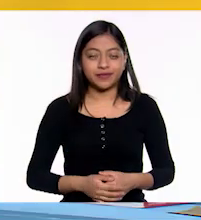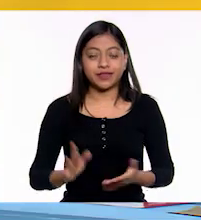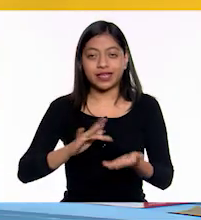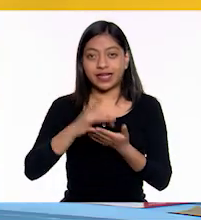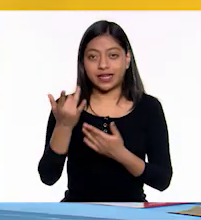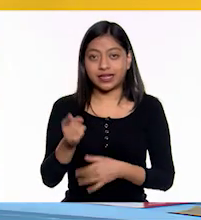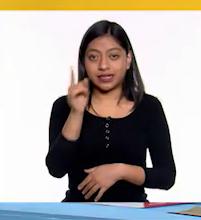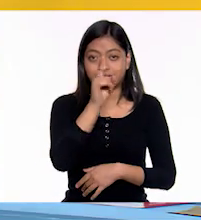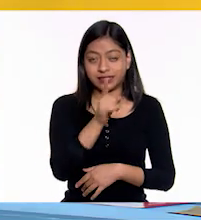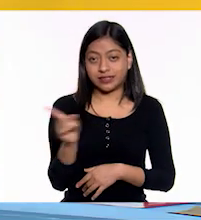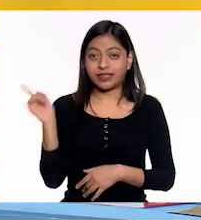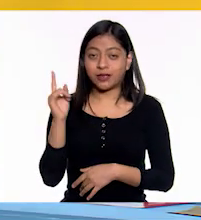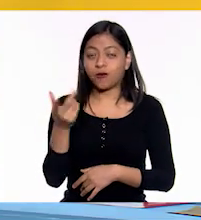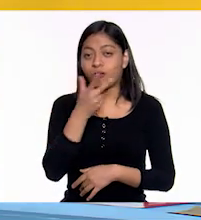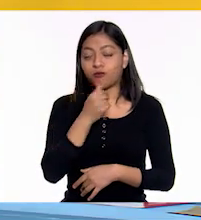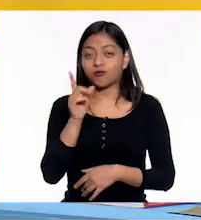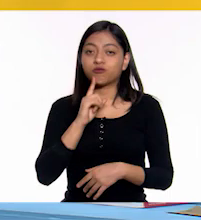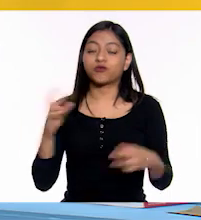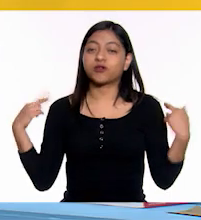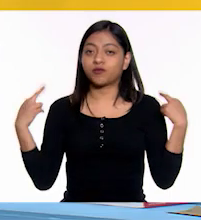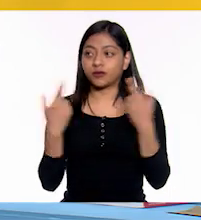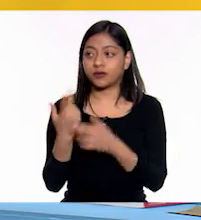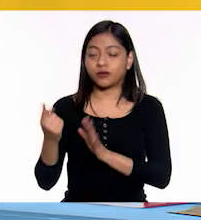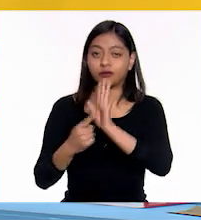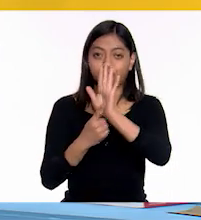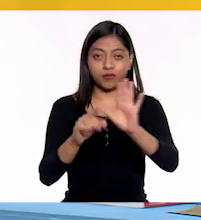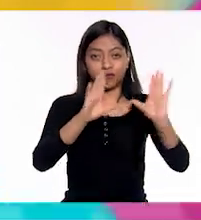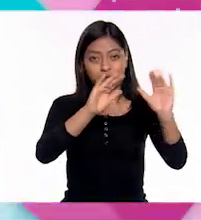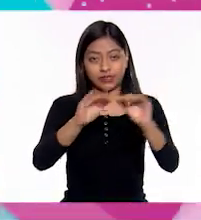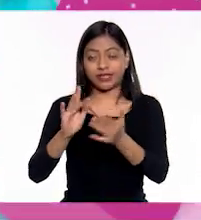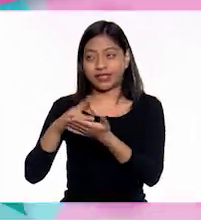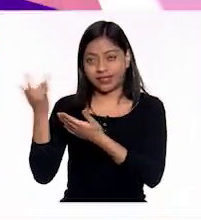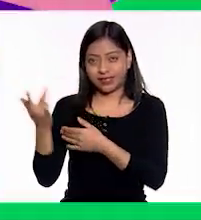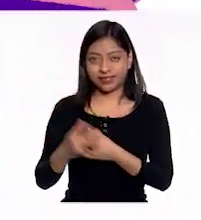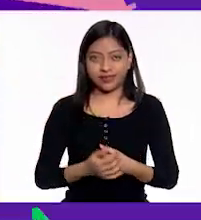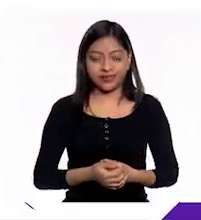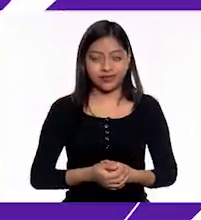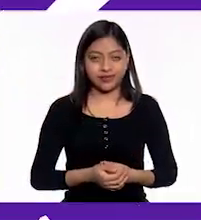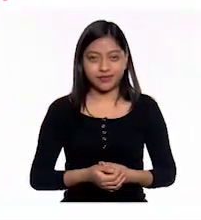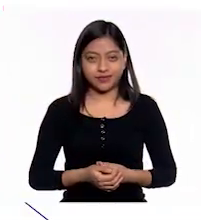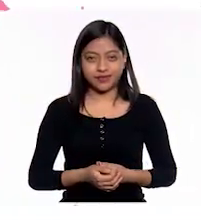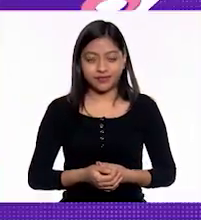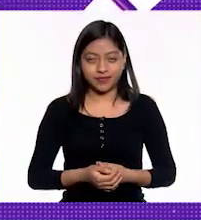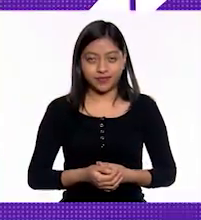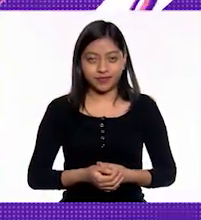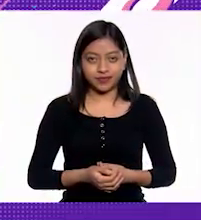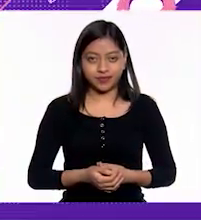Le damos las gracias a las maestras y maestros que el día de hoy nos dieron clases. Muchas gracias.